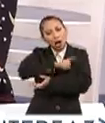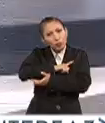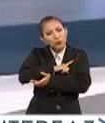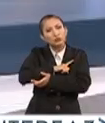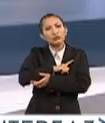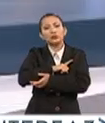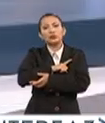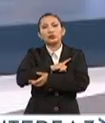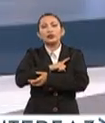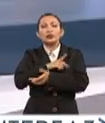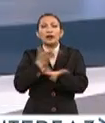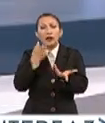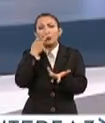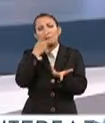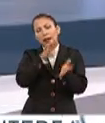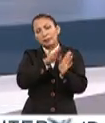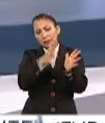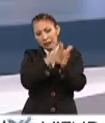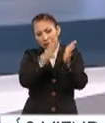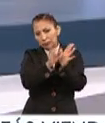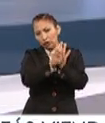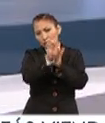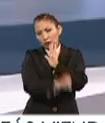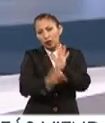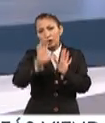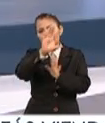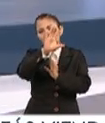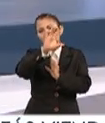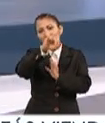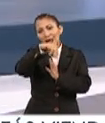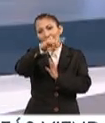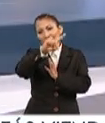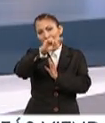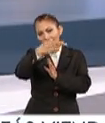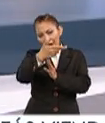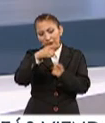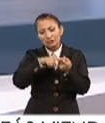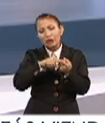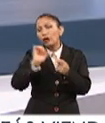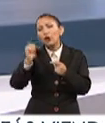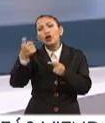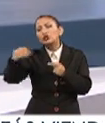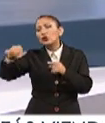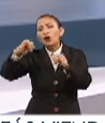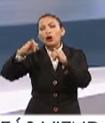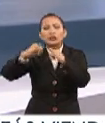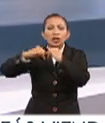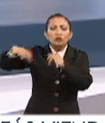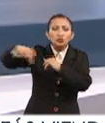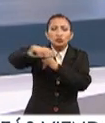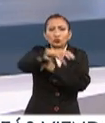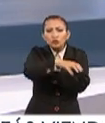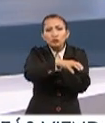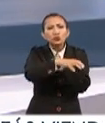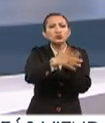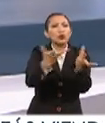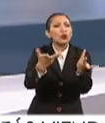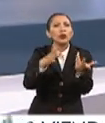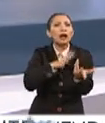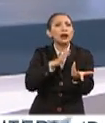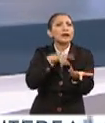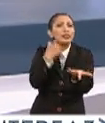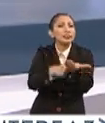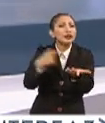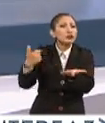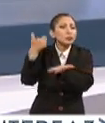¿no? Hablabas de que va a participar, por ejemplo, la Comisión Nacional de los Derechos Humanos. ¿Qué otro tipo de entidades y de